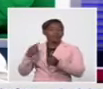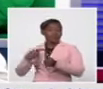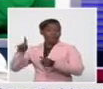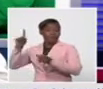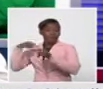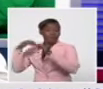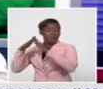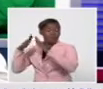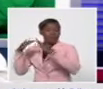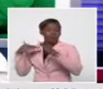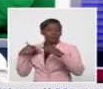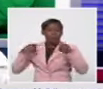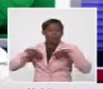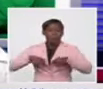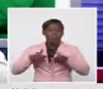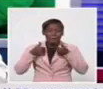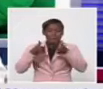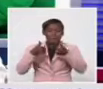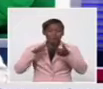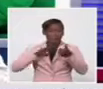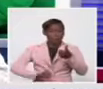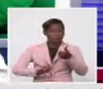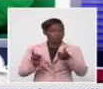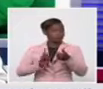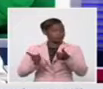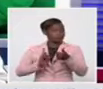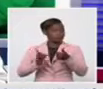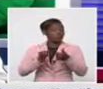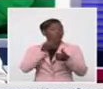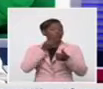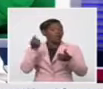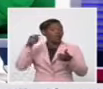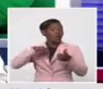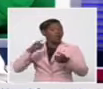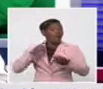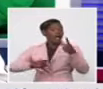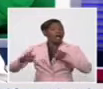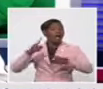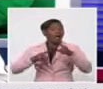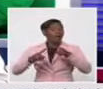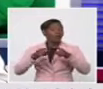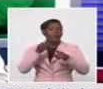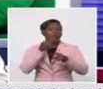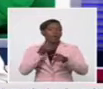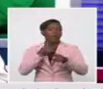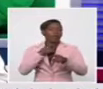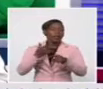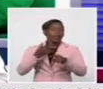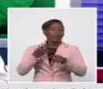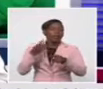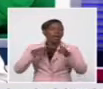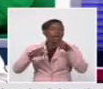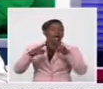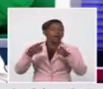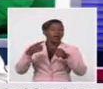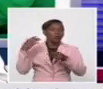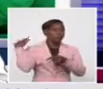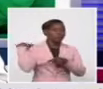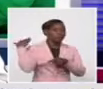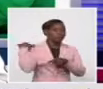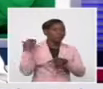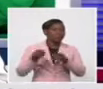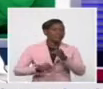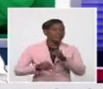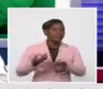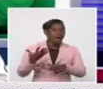que se evidencian incluso en las manifestaciones posteriores, incluso en las imágenes radiográficas. Y que yo lo